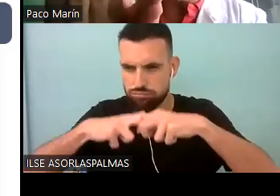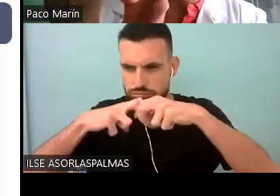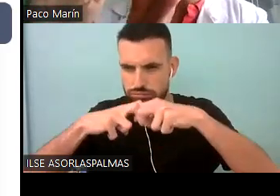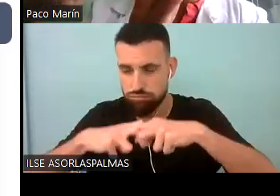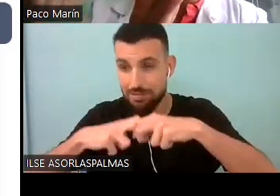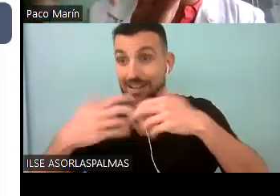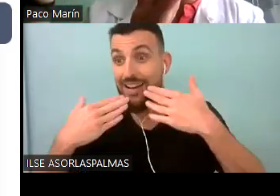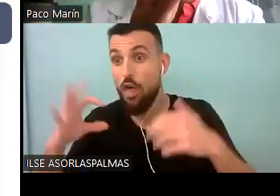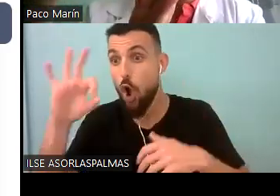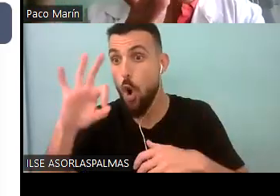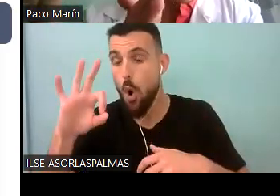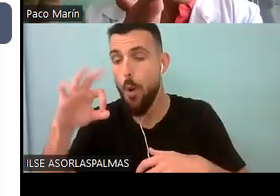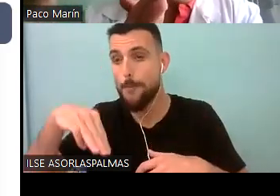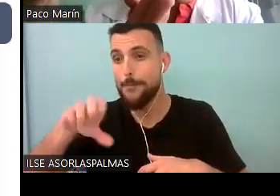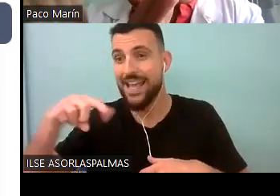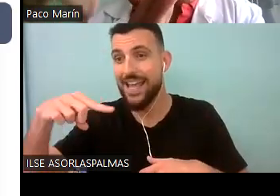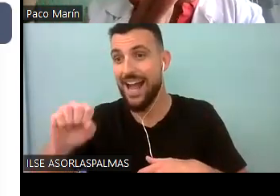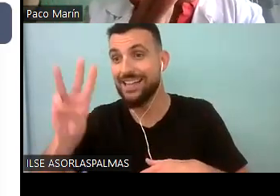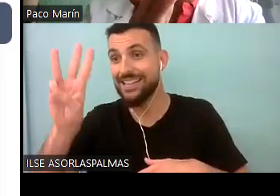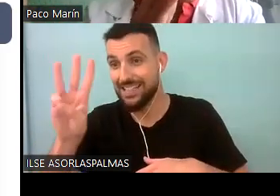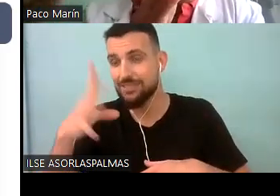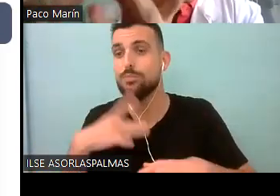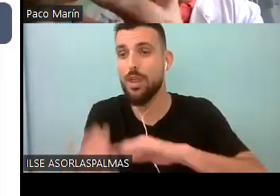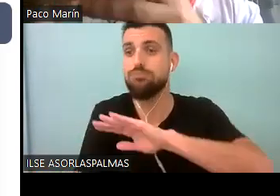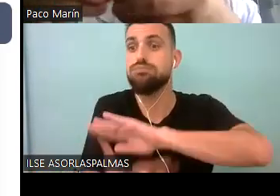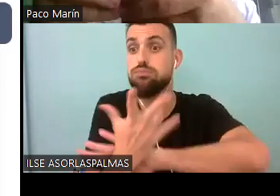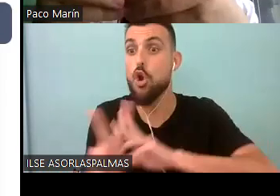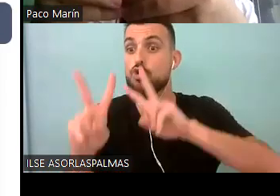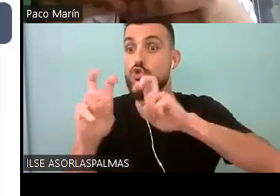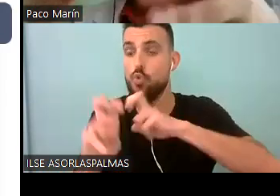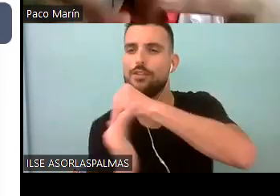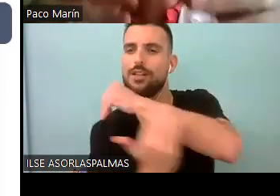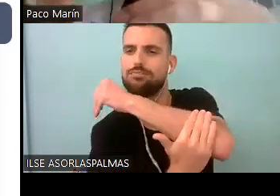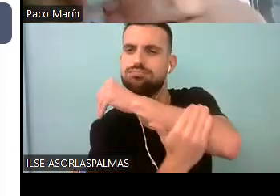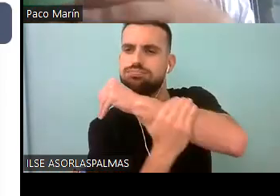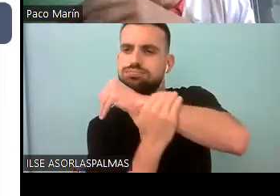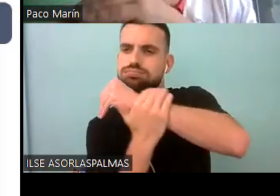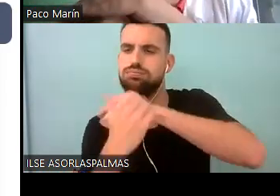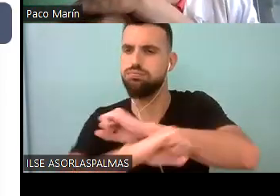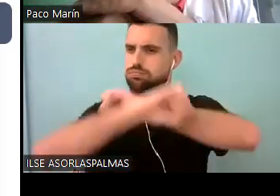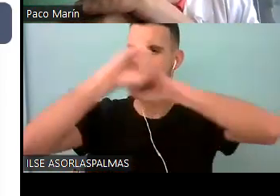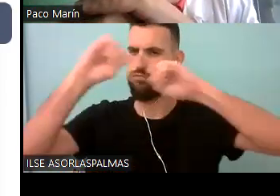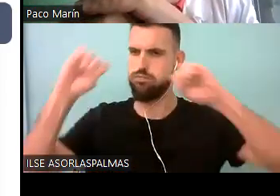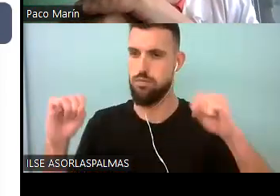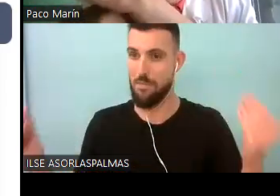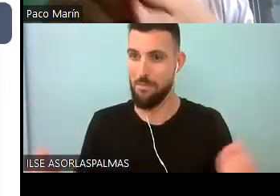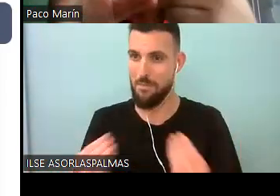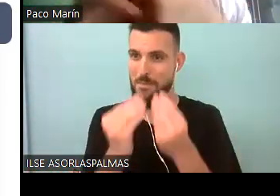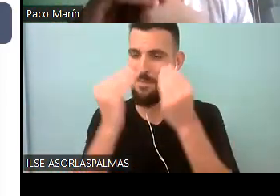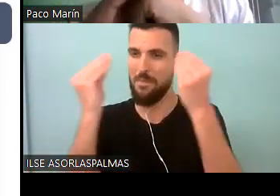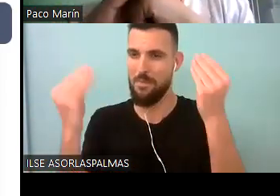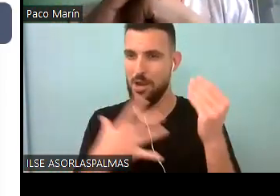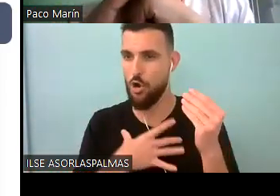limpiar ese hueso y regeneran hueso nuevo, o sea, lo reestructuran. Lo mismo que haríamos con la